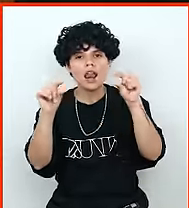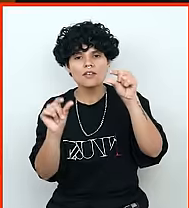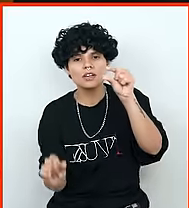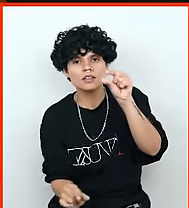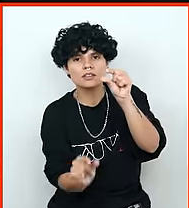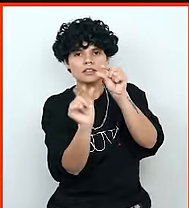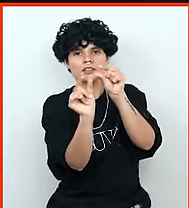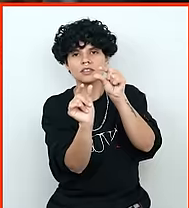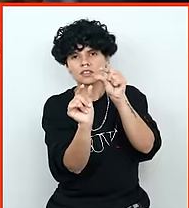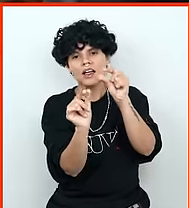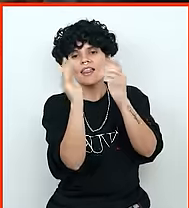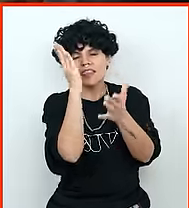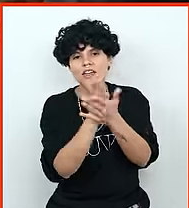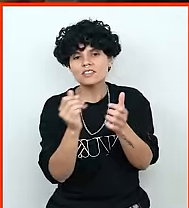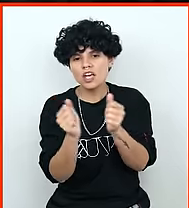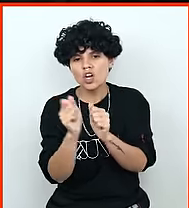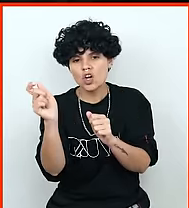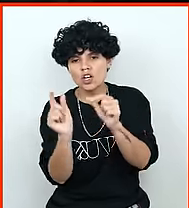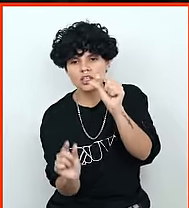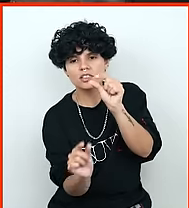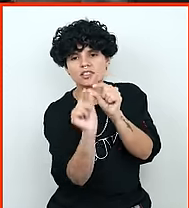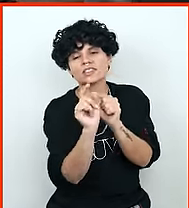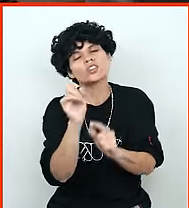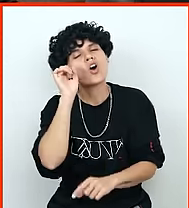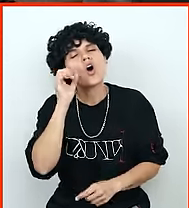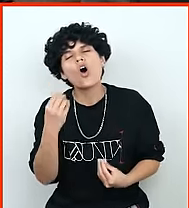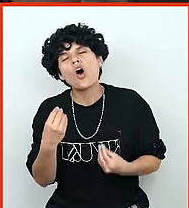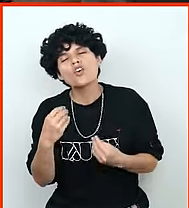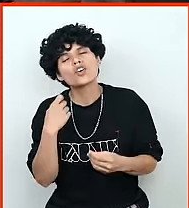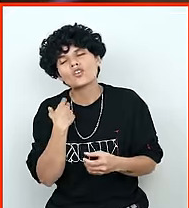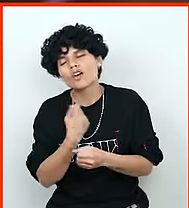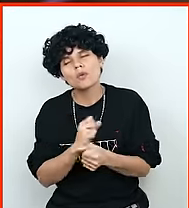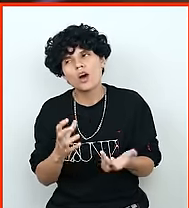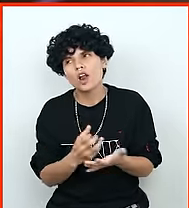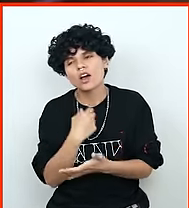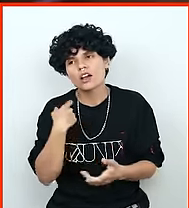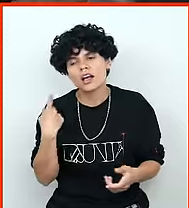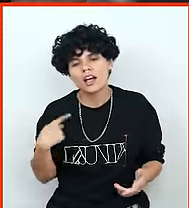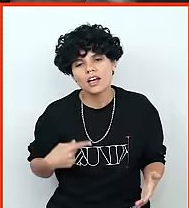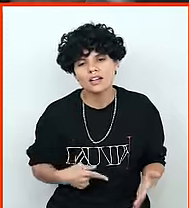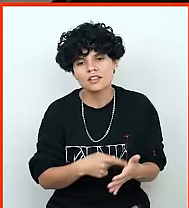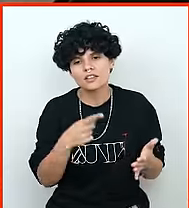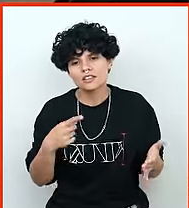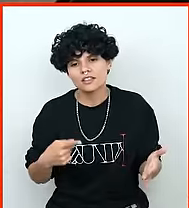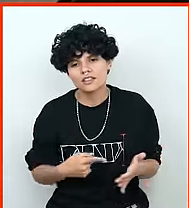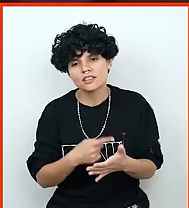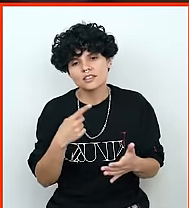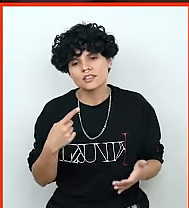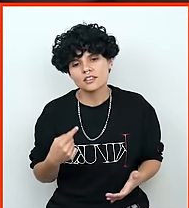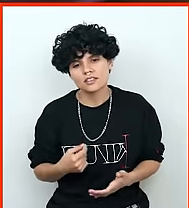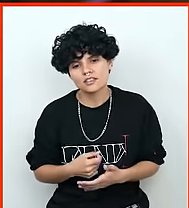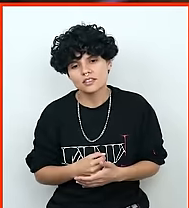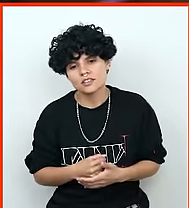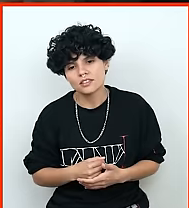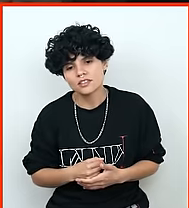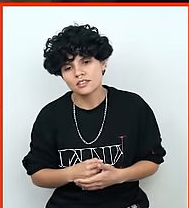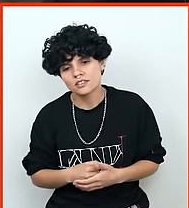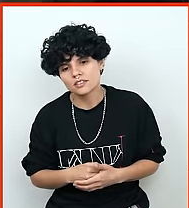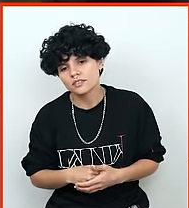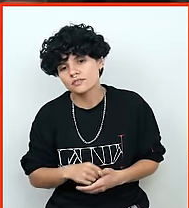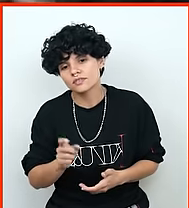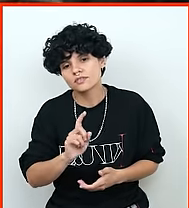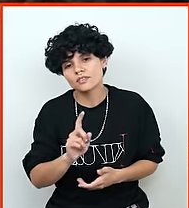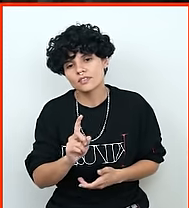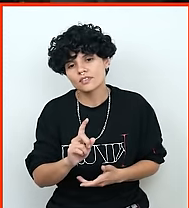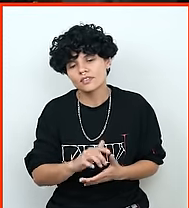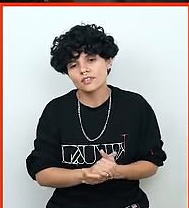No me voy, este ni mi propia letra. No. Yo sabía que íbamos a rebotar en esta prueba. No, pero es que nudo. Ah, mira. Porque si